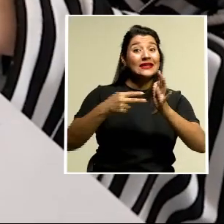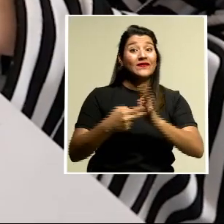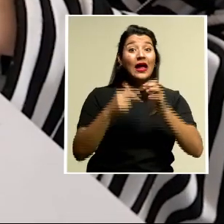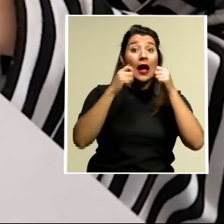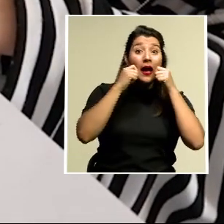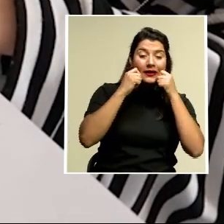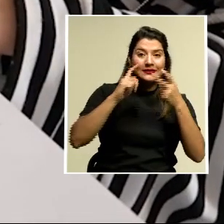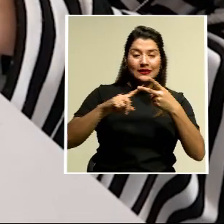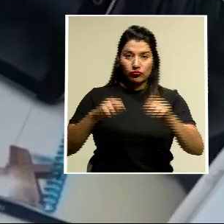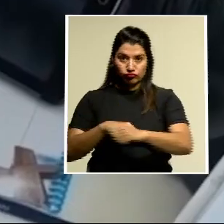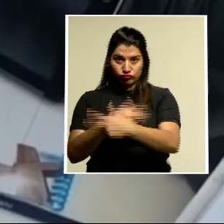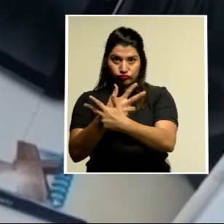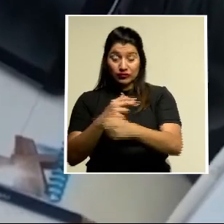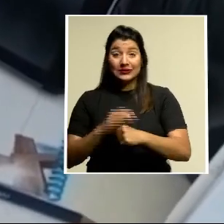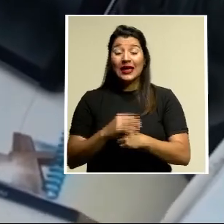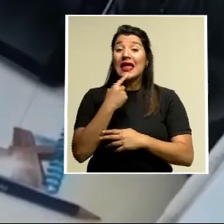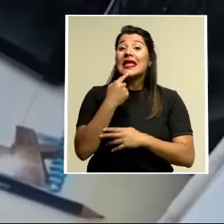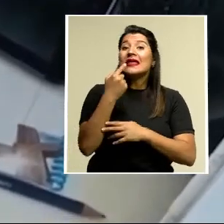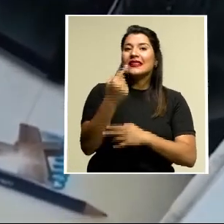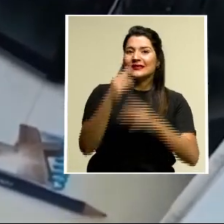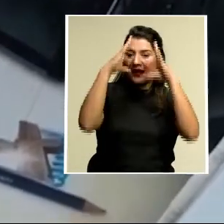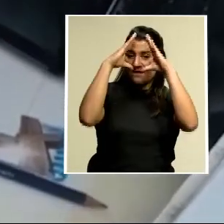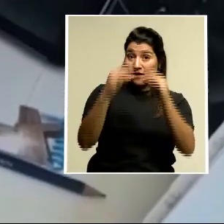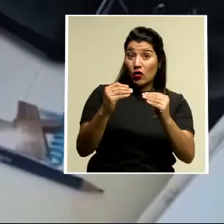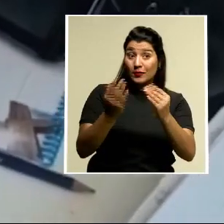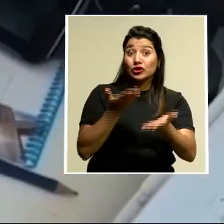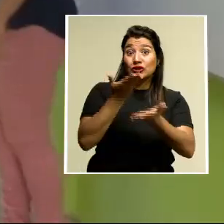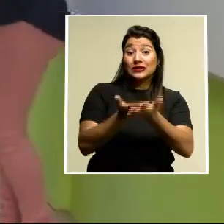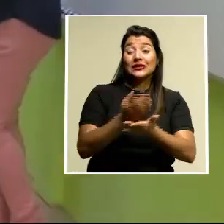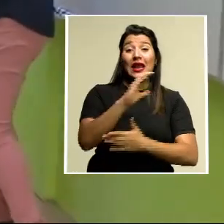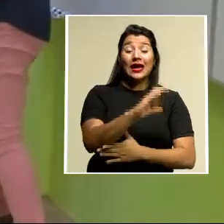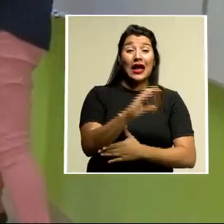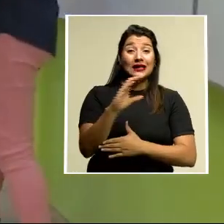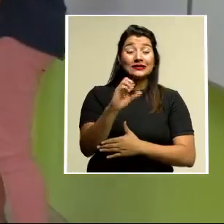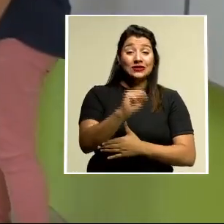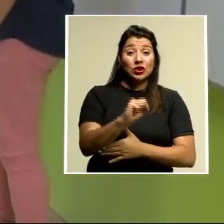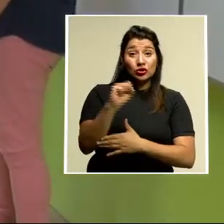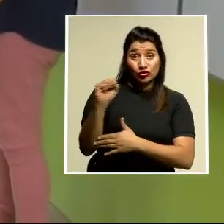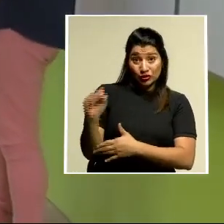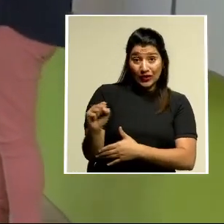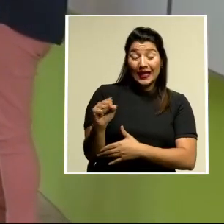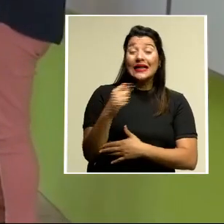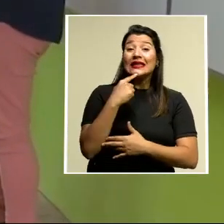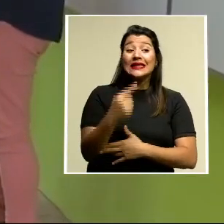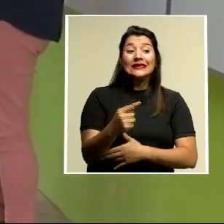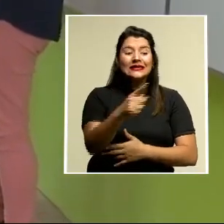y virtual. De acuerdo con los datos proporcionados por la Caja Costarricense de Seguro Social, de los